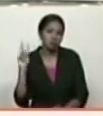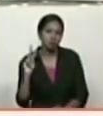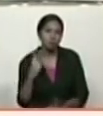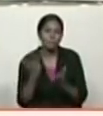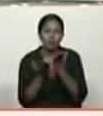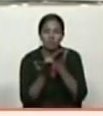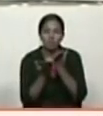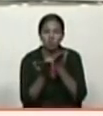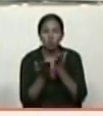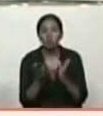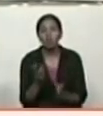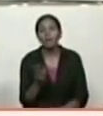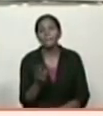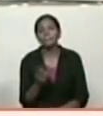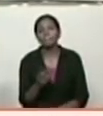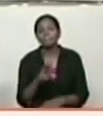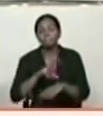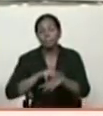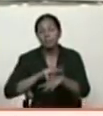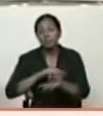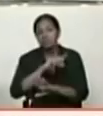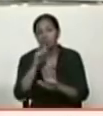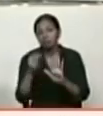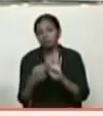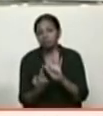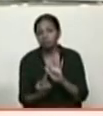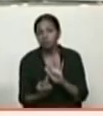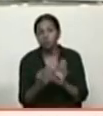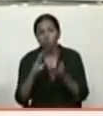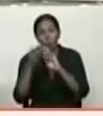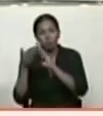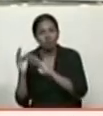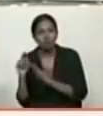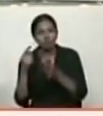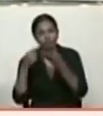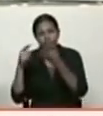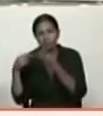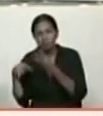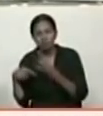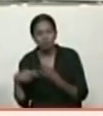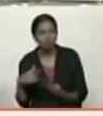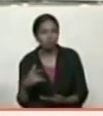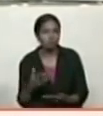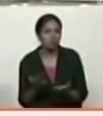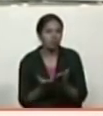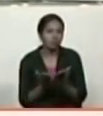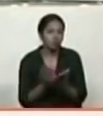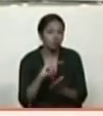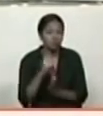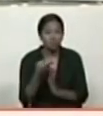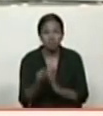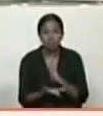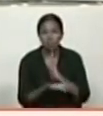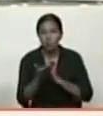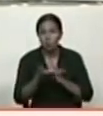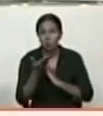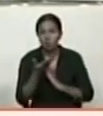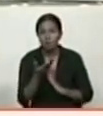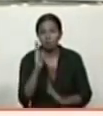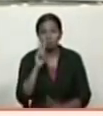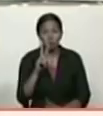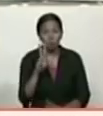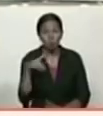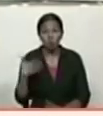estudien medicina integral comunitaria y otras disciplinas en Namibia también es fundamental. Y pudimos